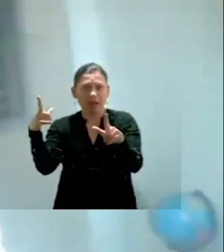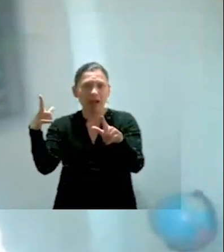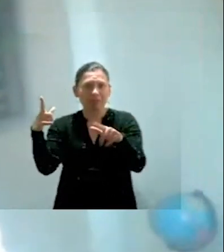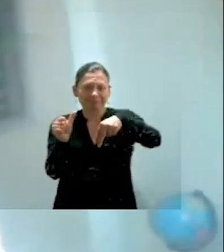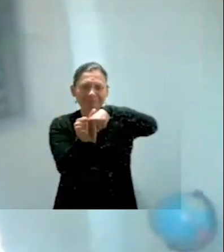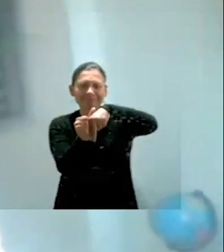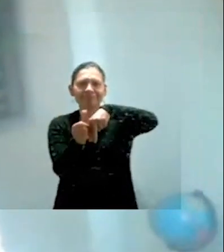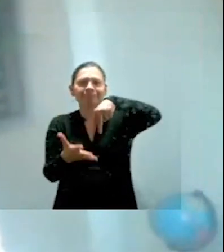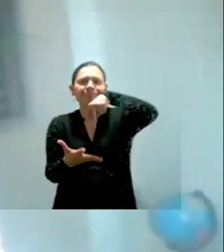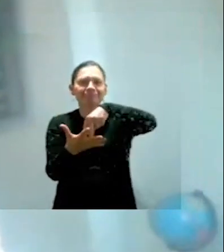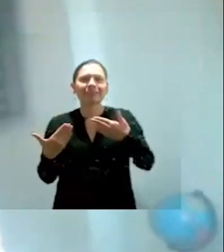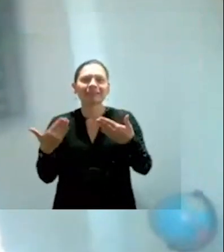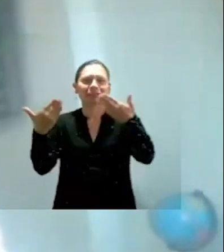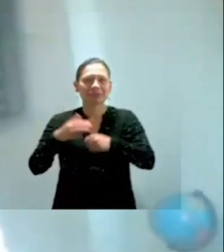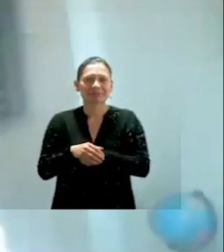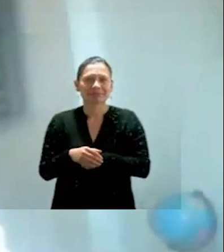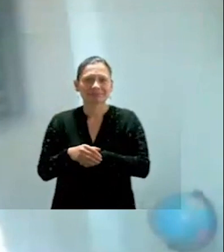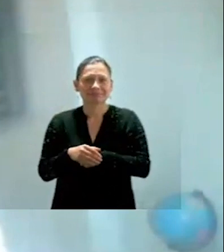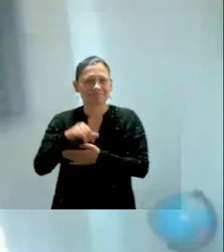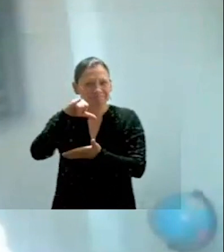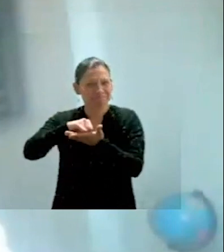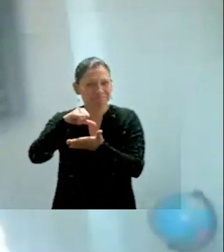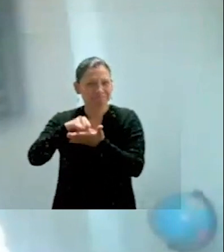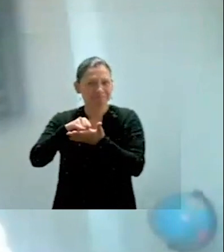se conserva. Sin embargo, creo que todos